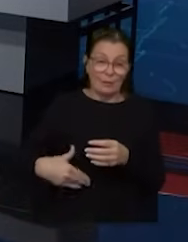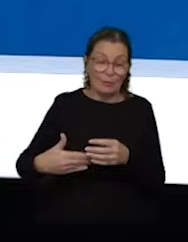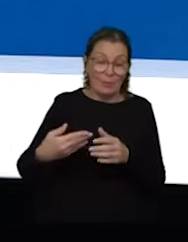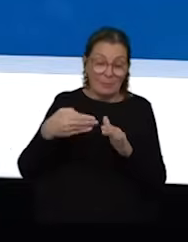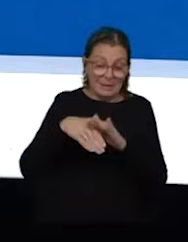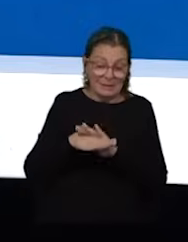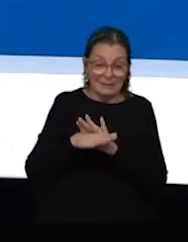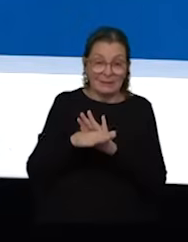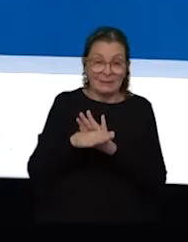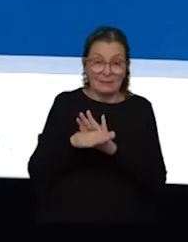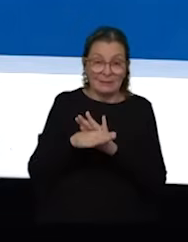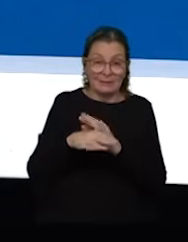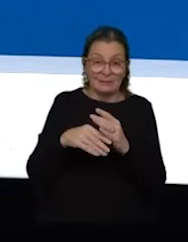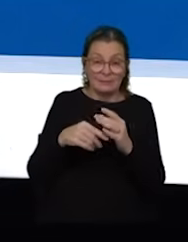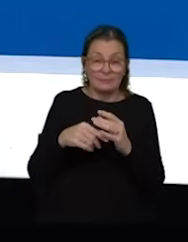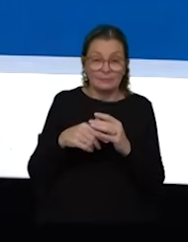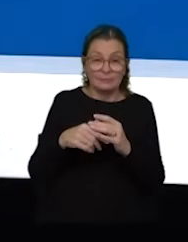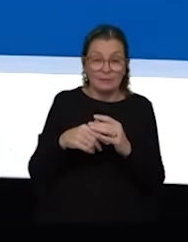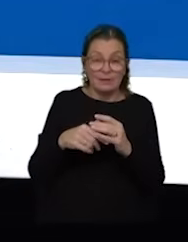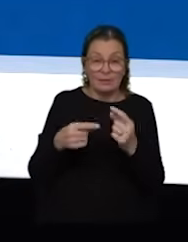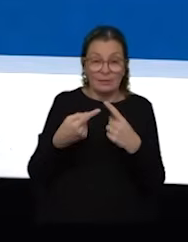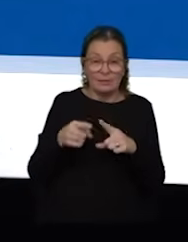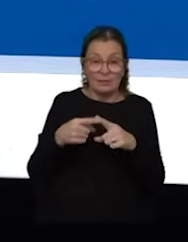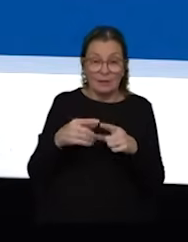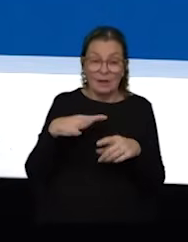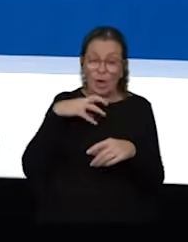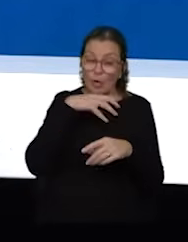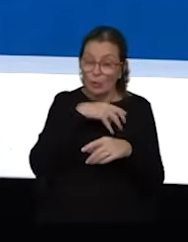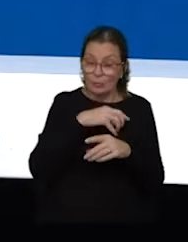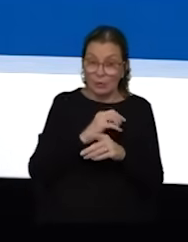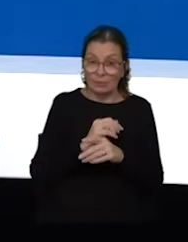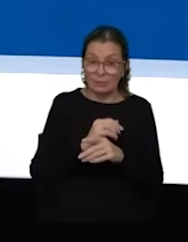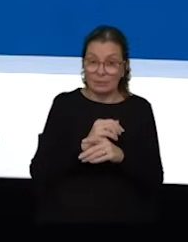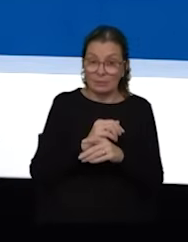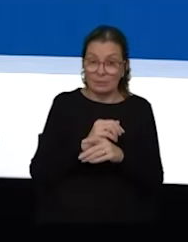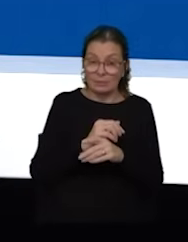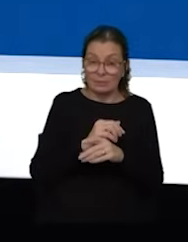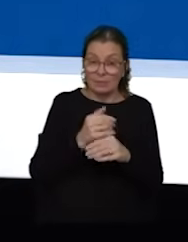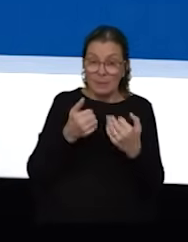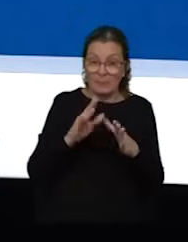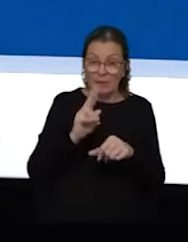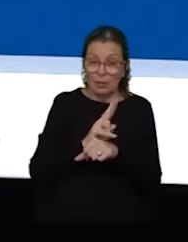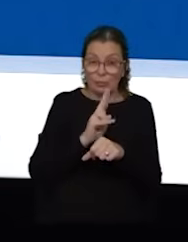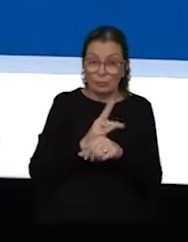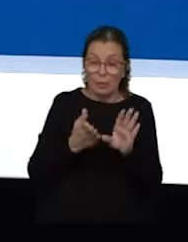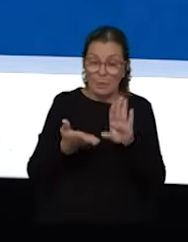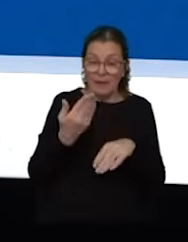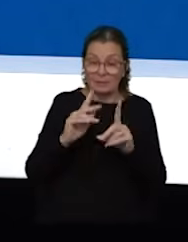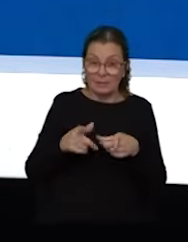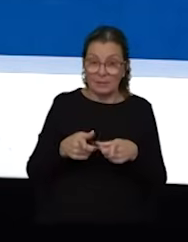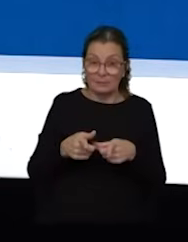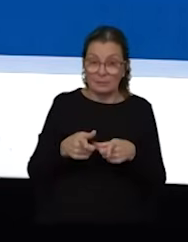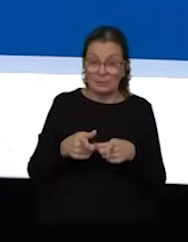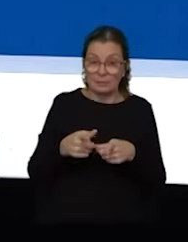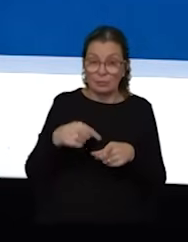eh con acciones bastante corruptas de de empezar a controlar mucho más también sí